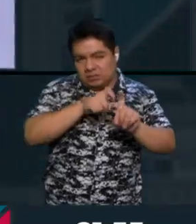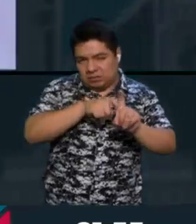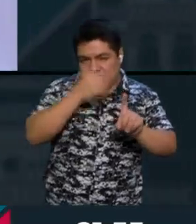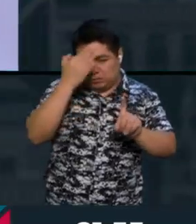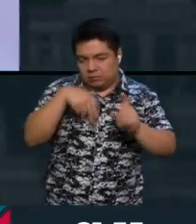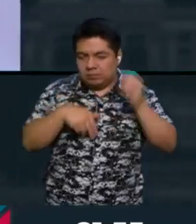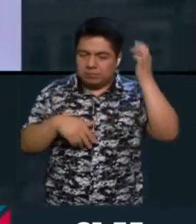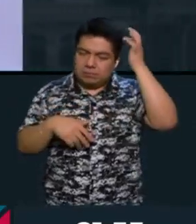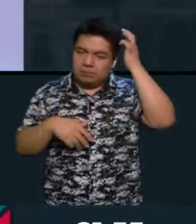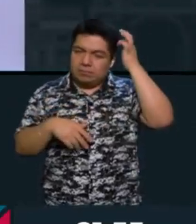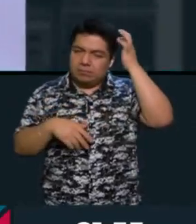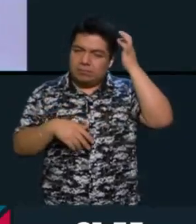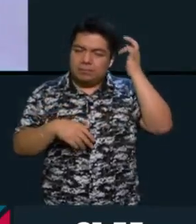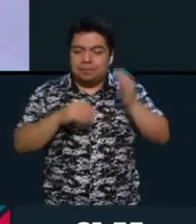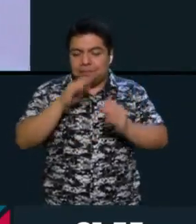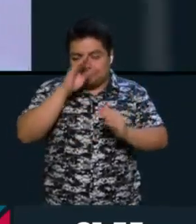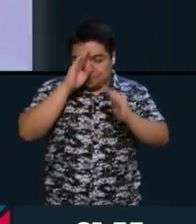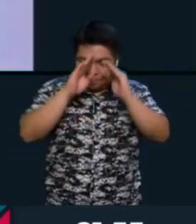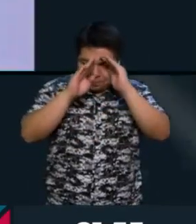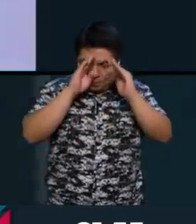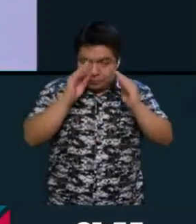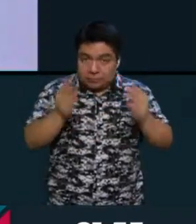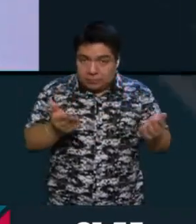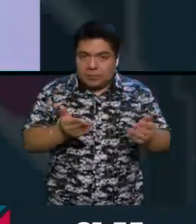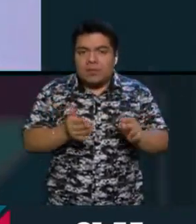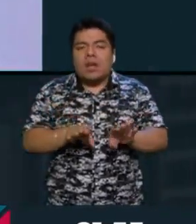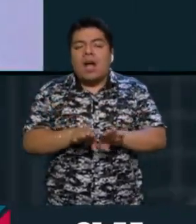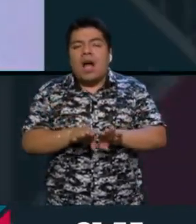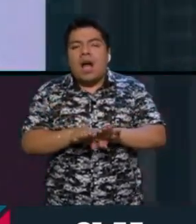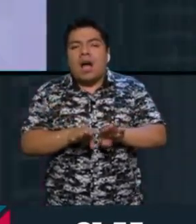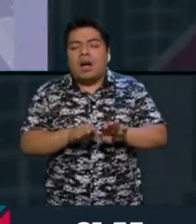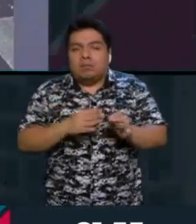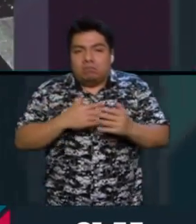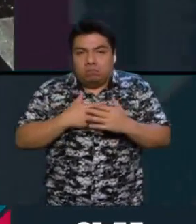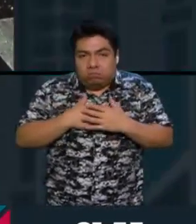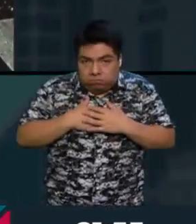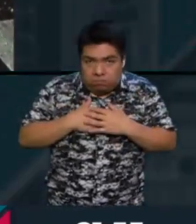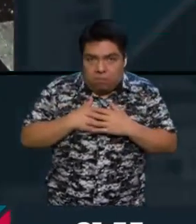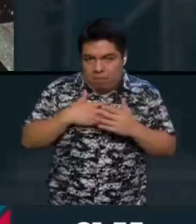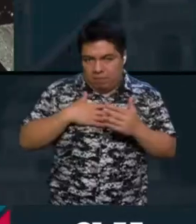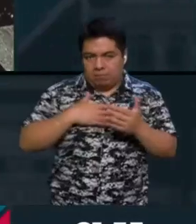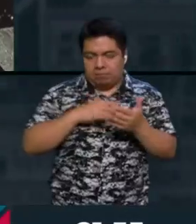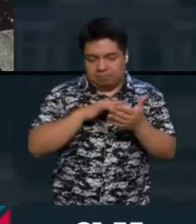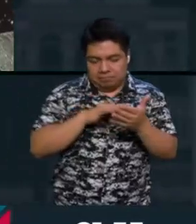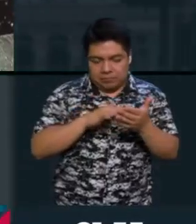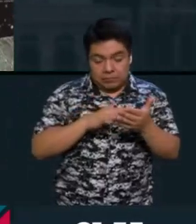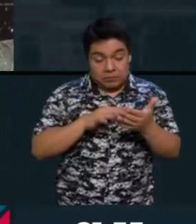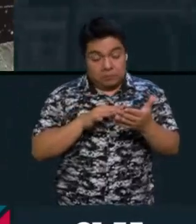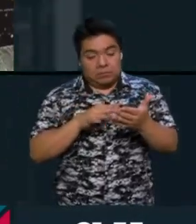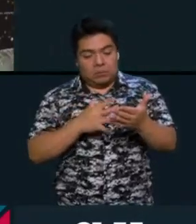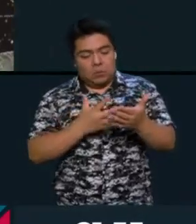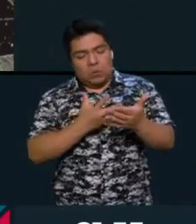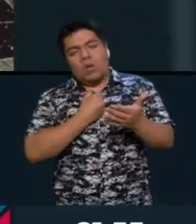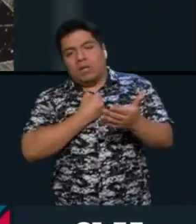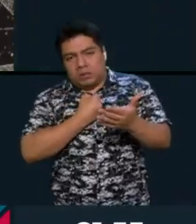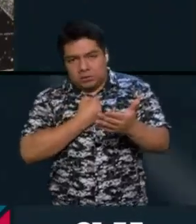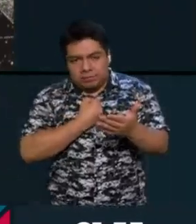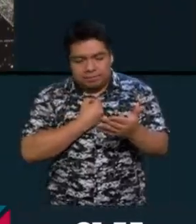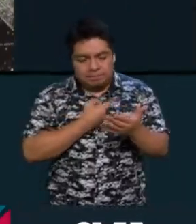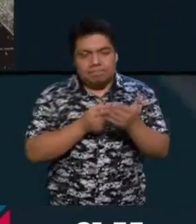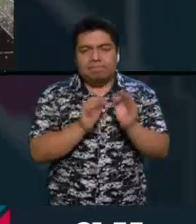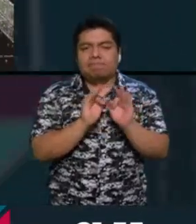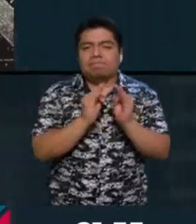me parece, en principio, a mí como lector me atrapa, ¿no? Esta fuerza narrativa de estos